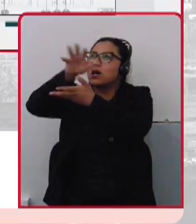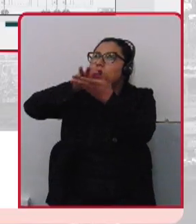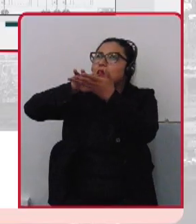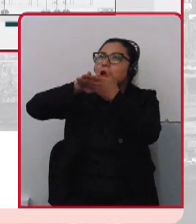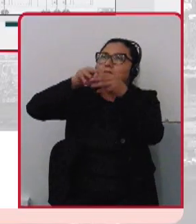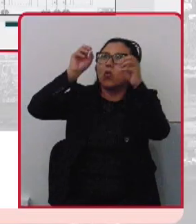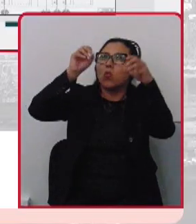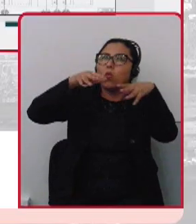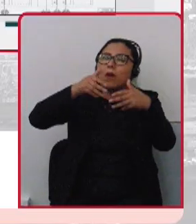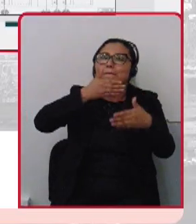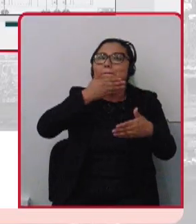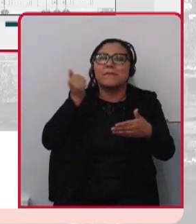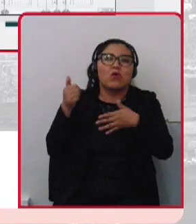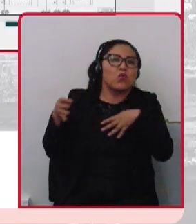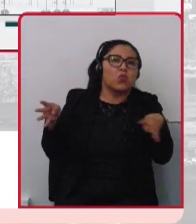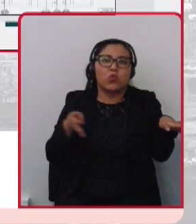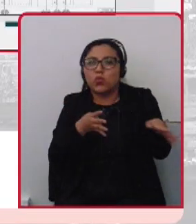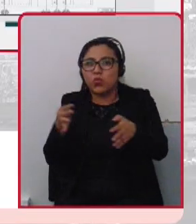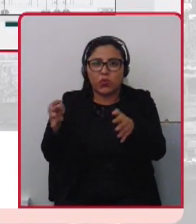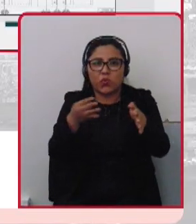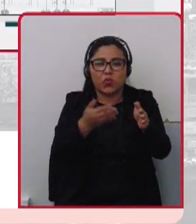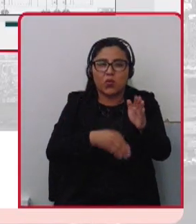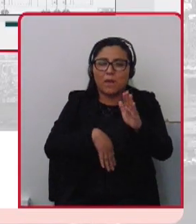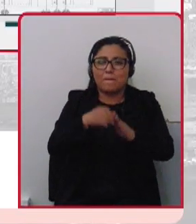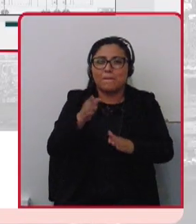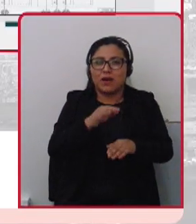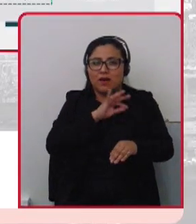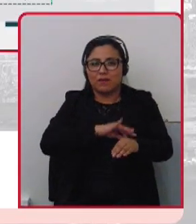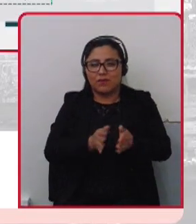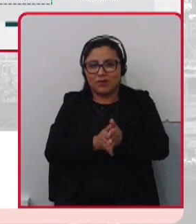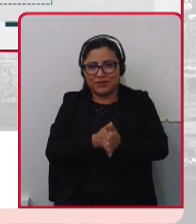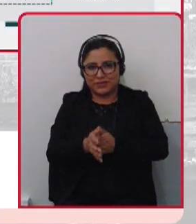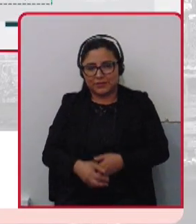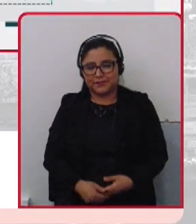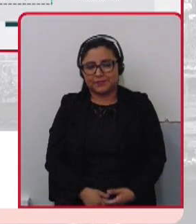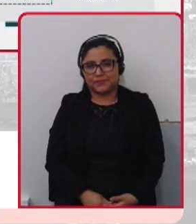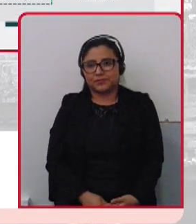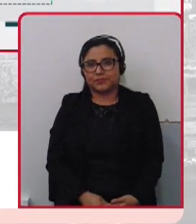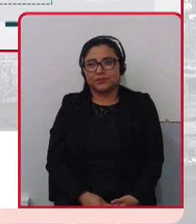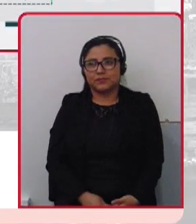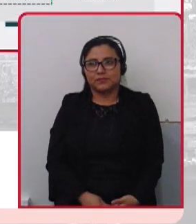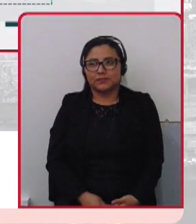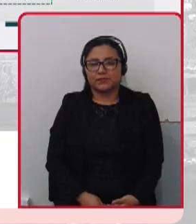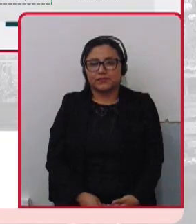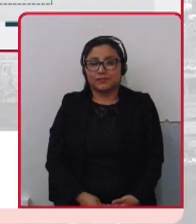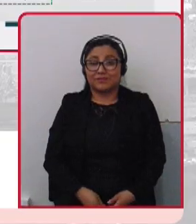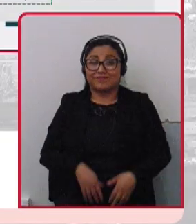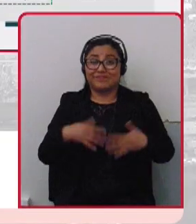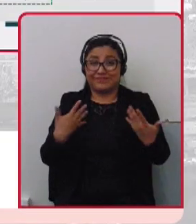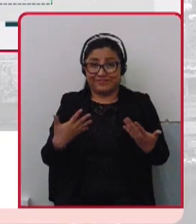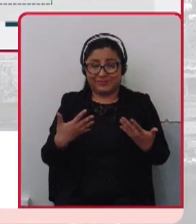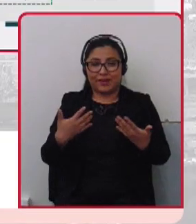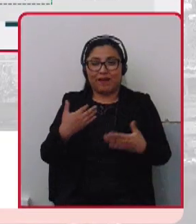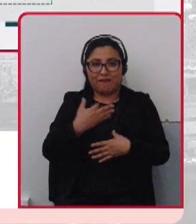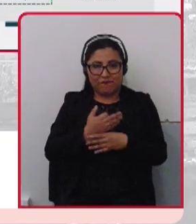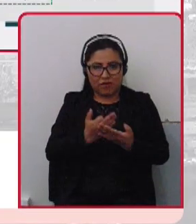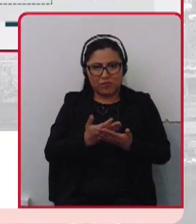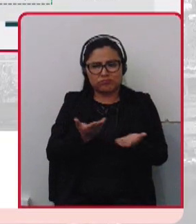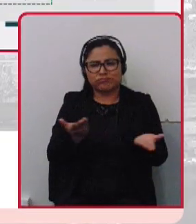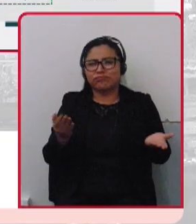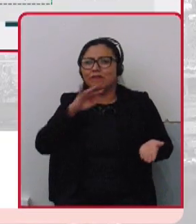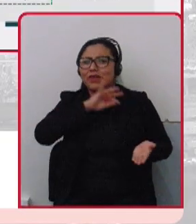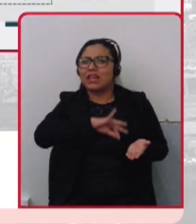tiro natural nos ayude a ventilar un poco más estos túneles. ¿Okay? De esa manera llegamos a los beneficios